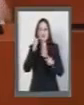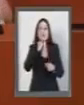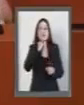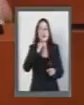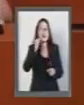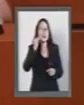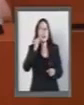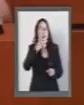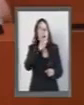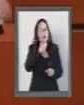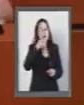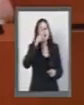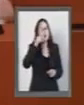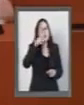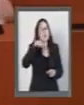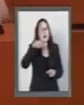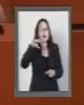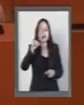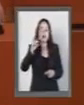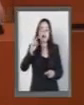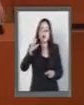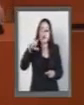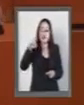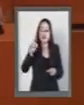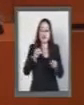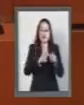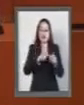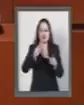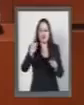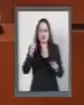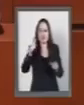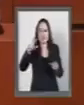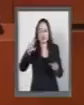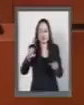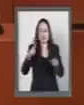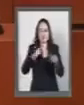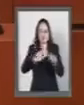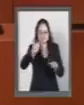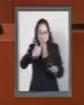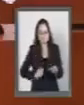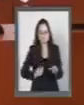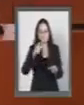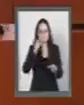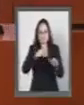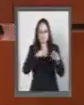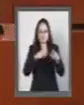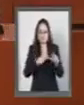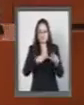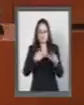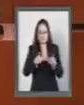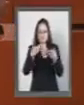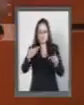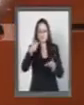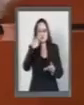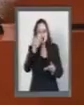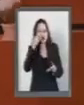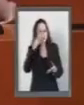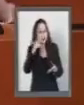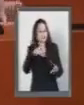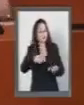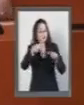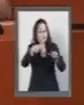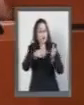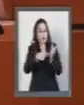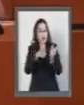Mario Delgado de Morena, la senadora Tagle, y su servidora, que aquí está para quien guste verla.